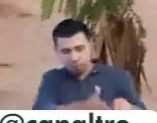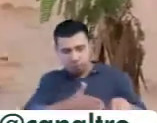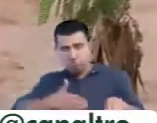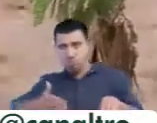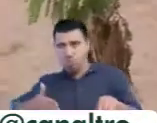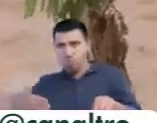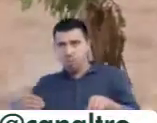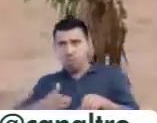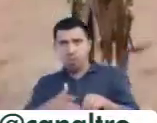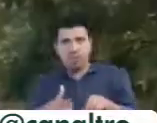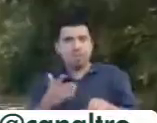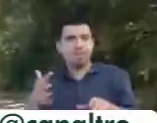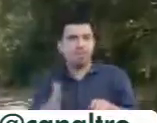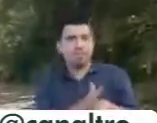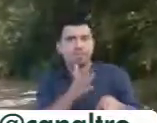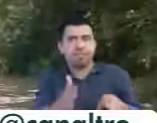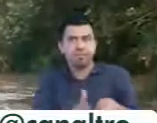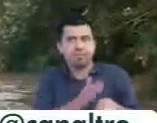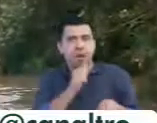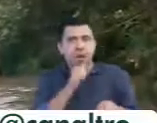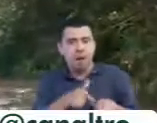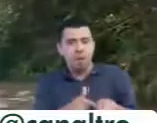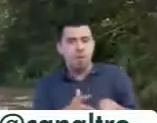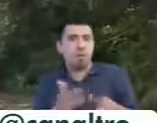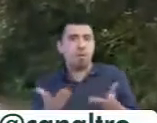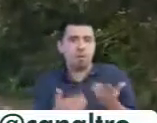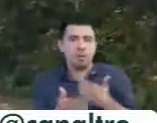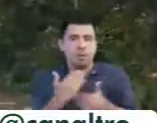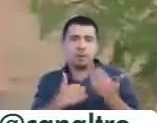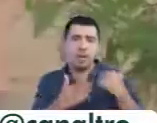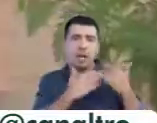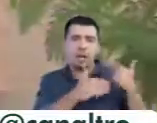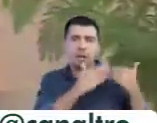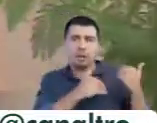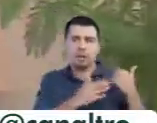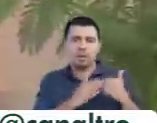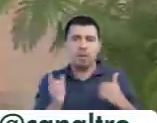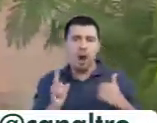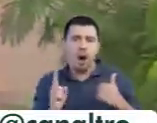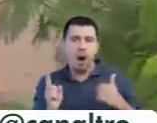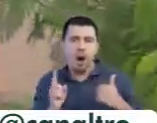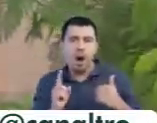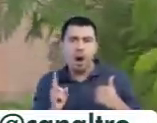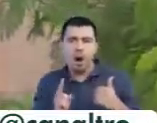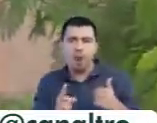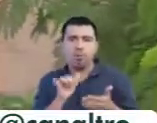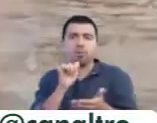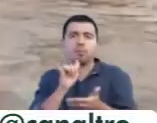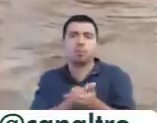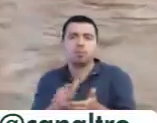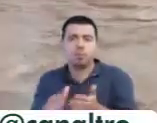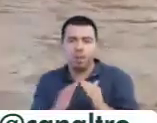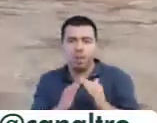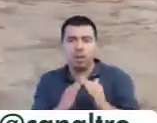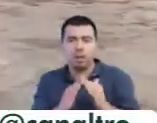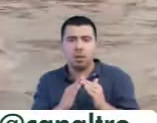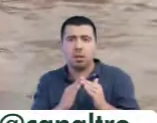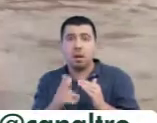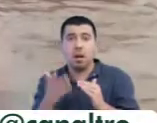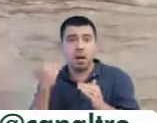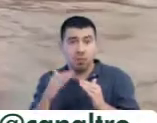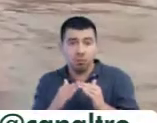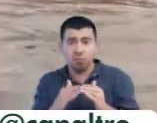que pues no vaya a ocurrir lo que ocurrió hace muchos años, que se nos llevó todas las viviendas de este sector que se